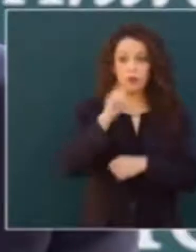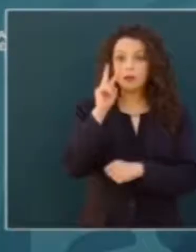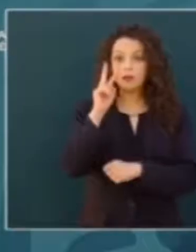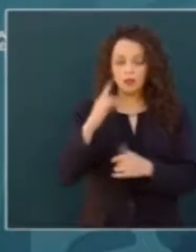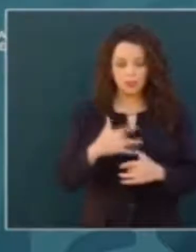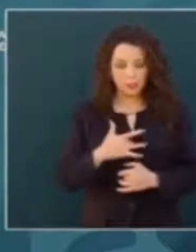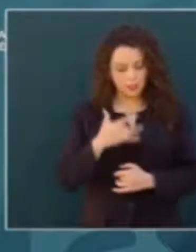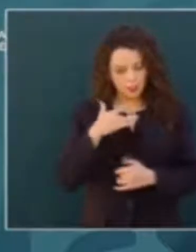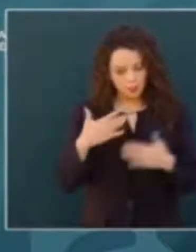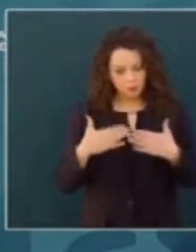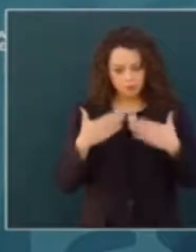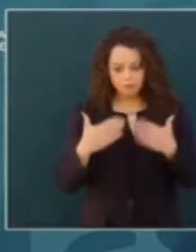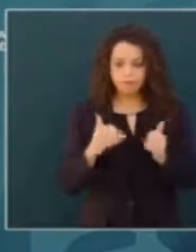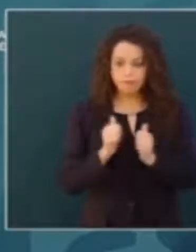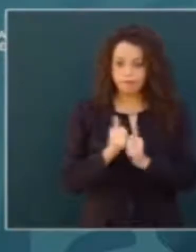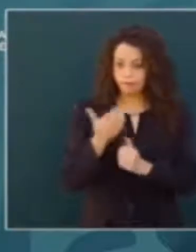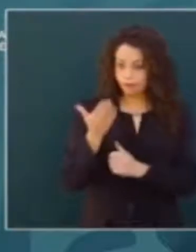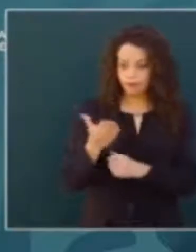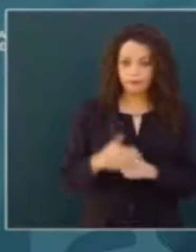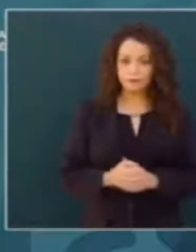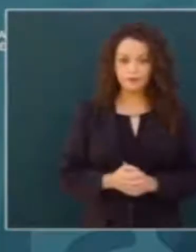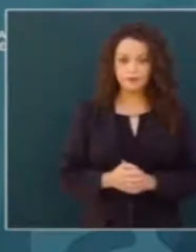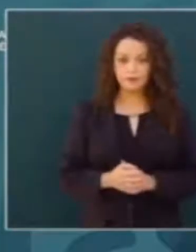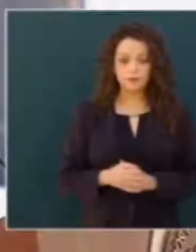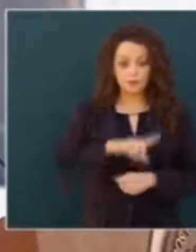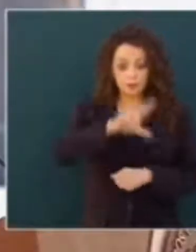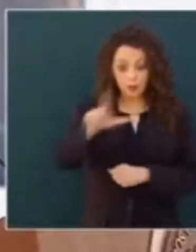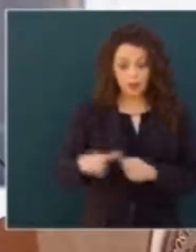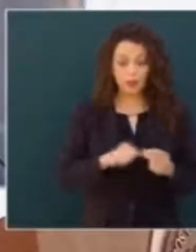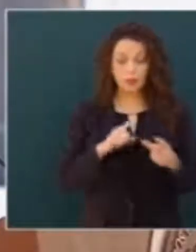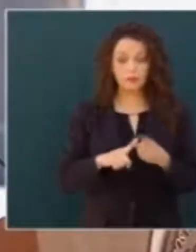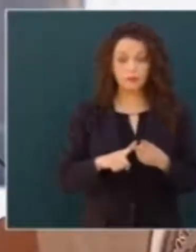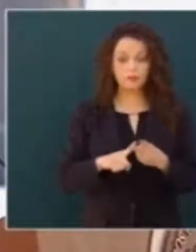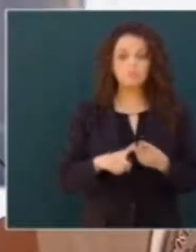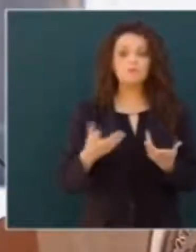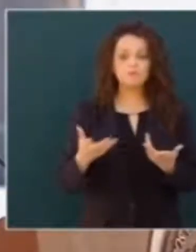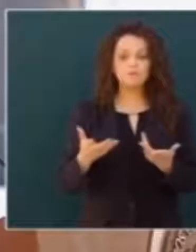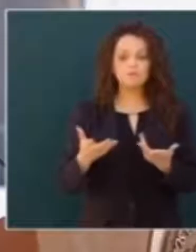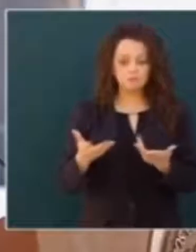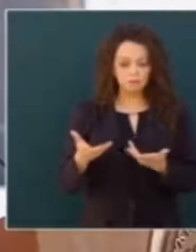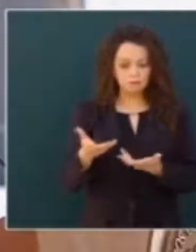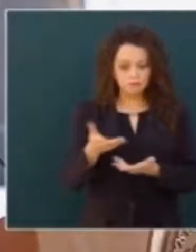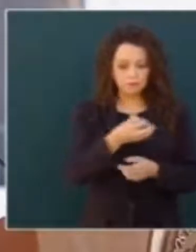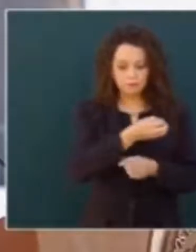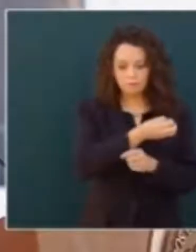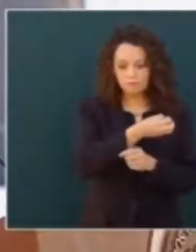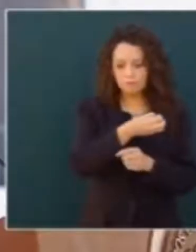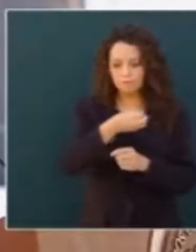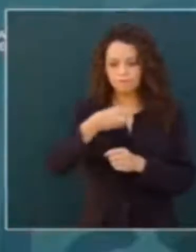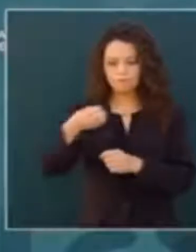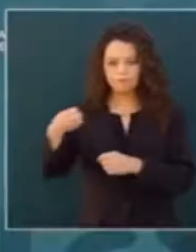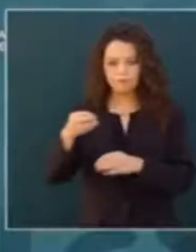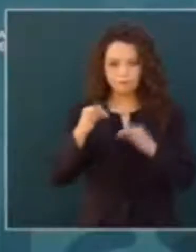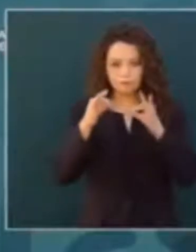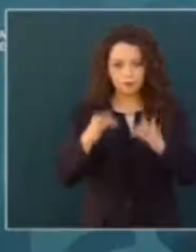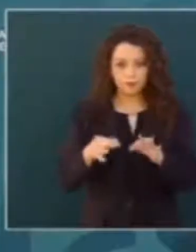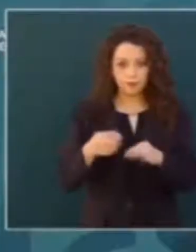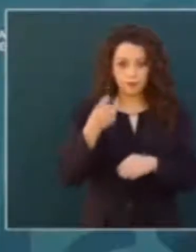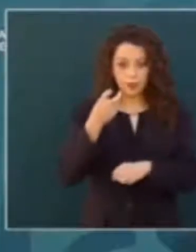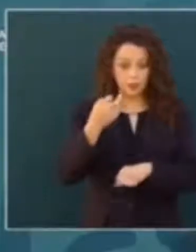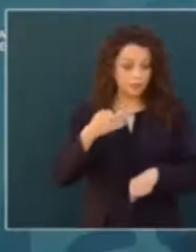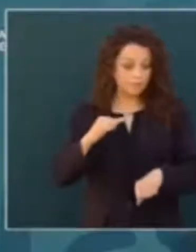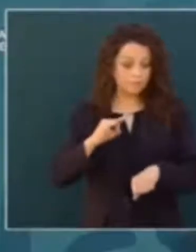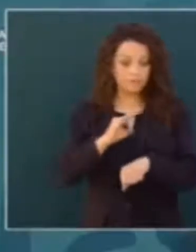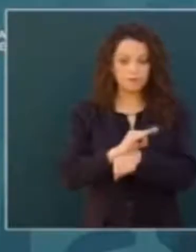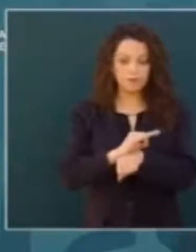Luego, lo organizó y con ese respaldo popular recuperó